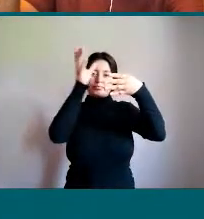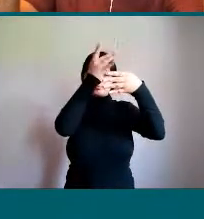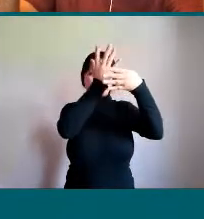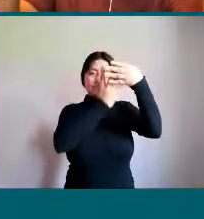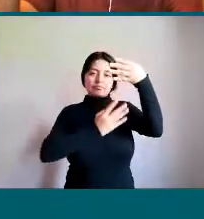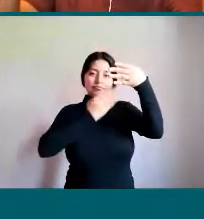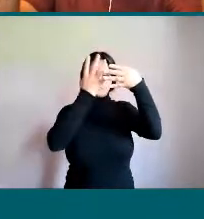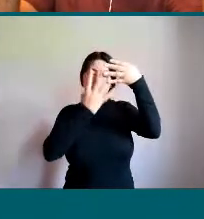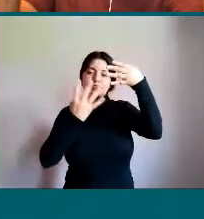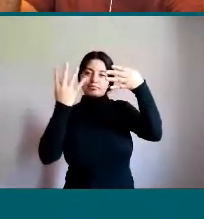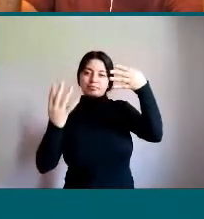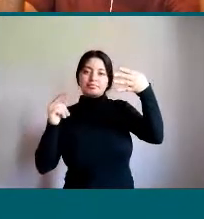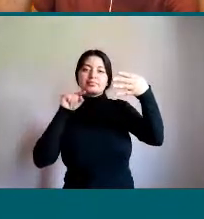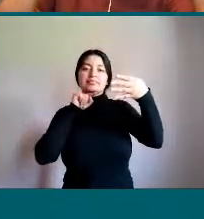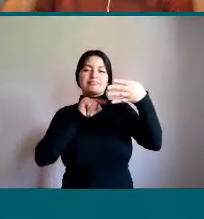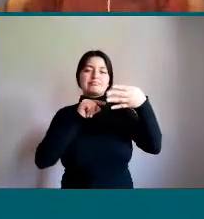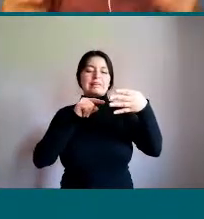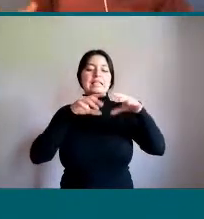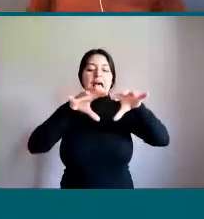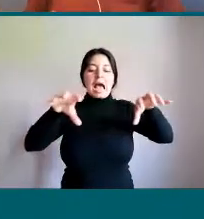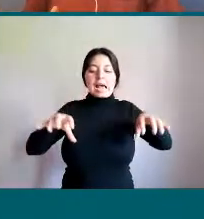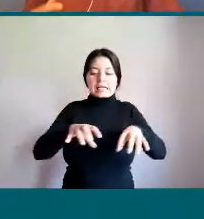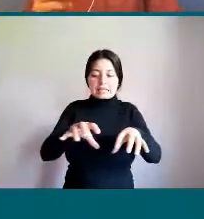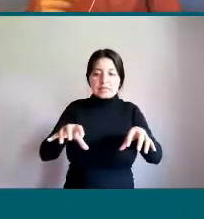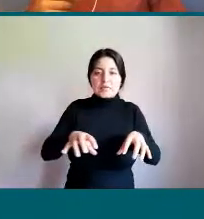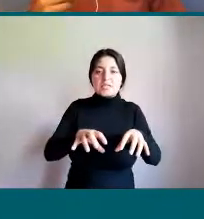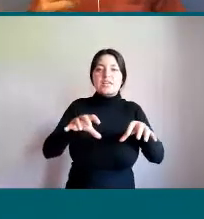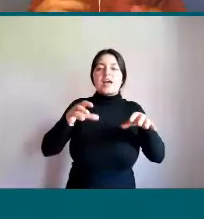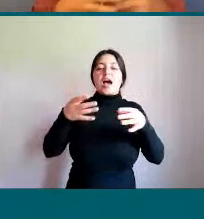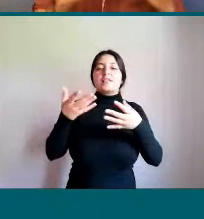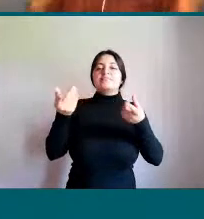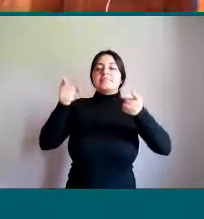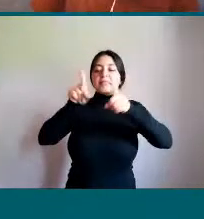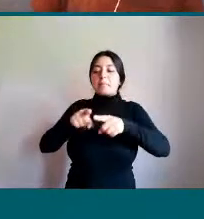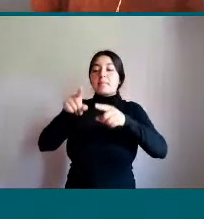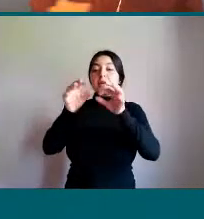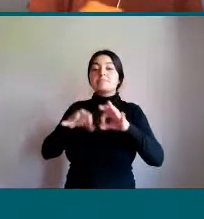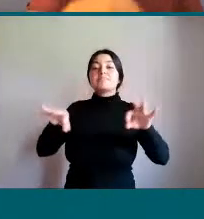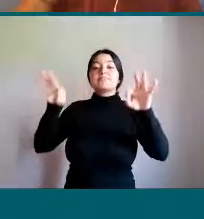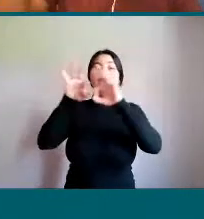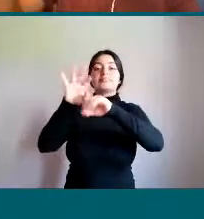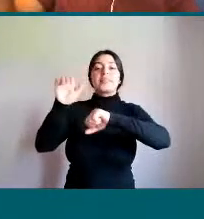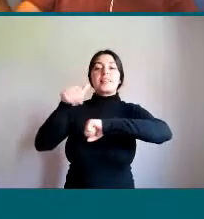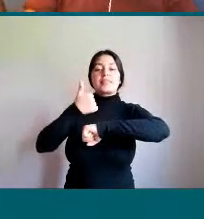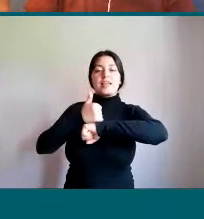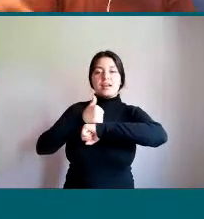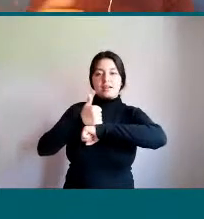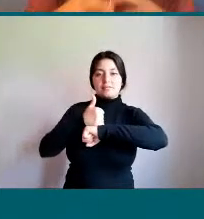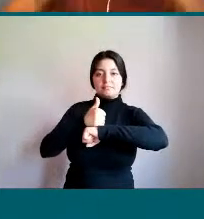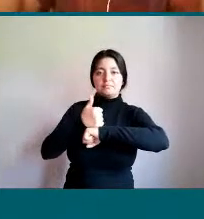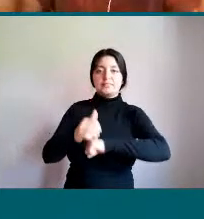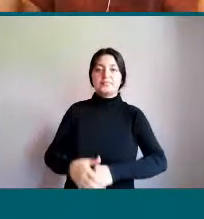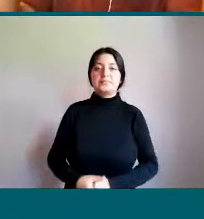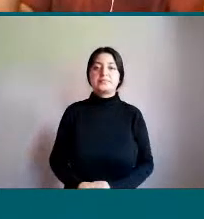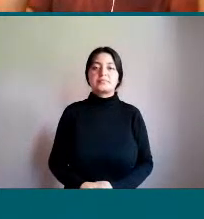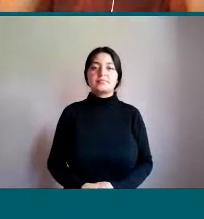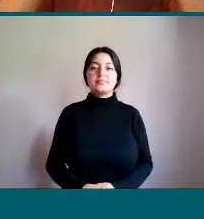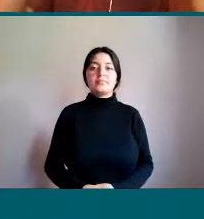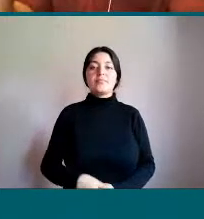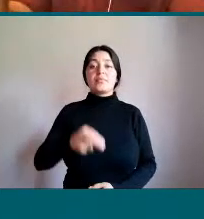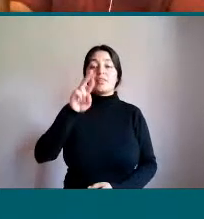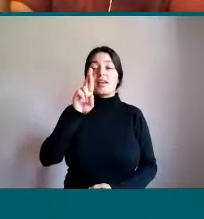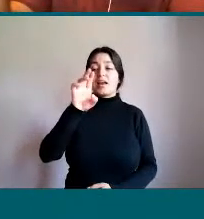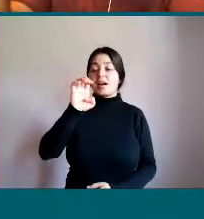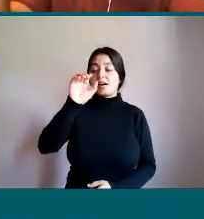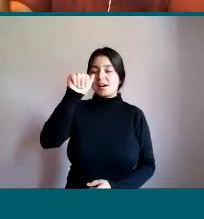y esa actividad conlleva una tarea, ¿vale? Es decir, cada indicador, cada REA, se trabaja con una secuencia de este tipo. Este REA, digamos